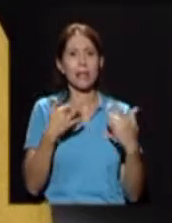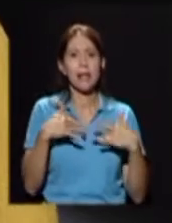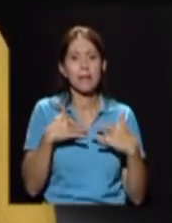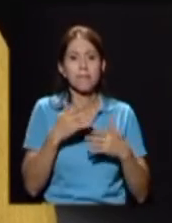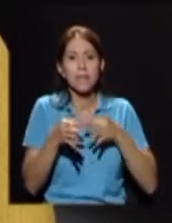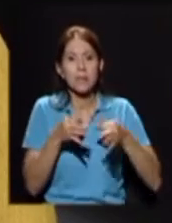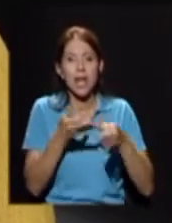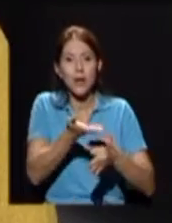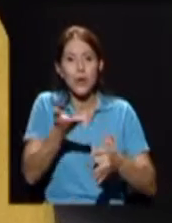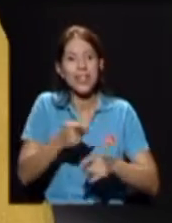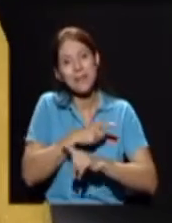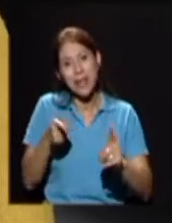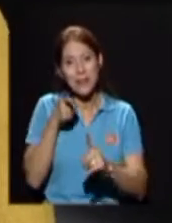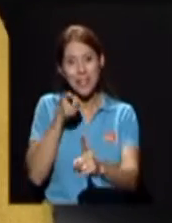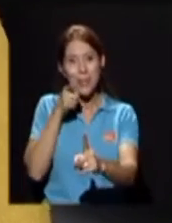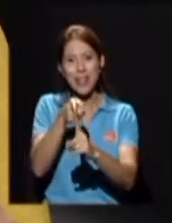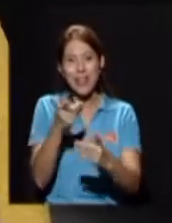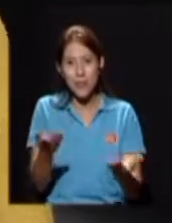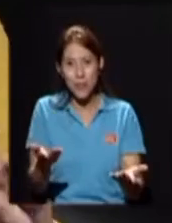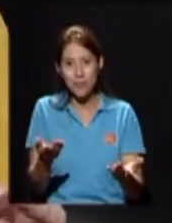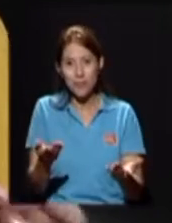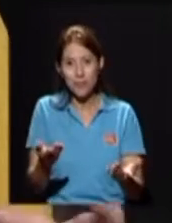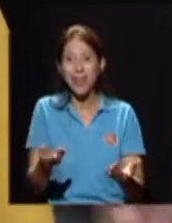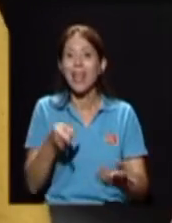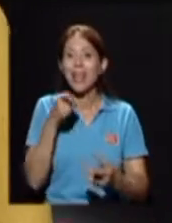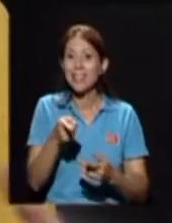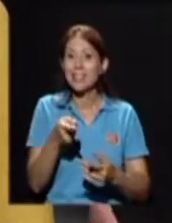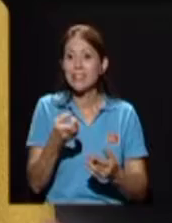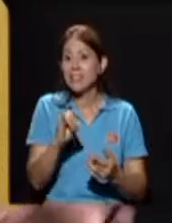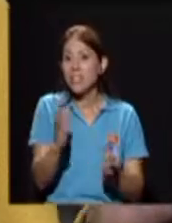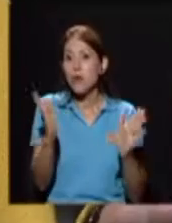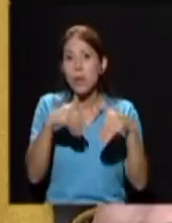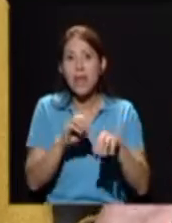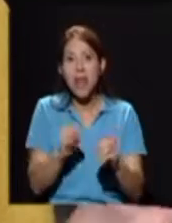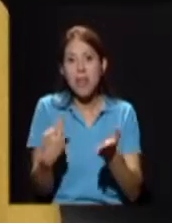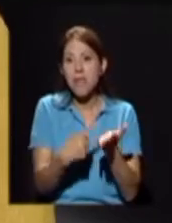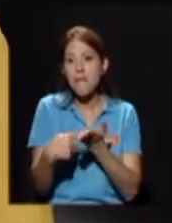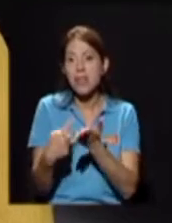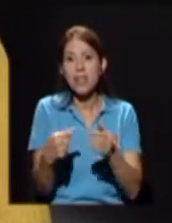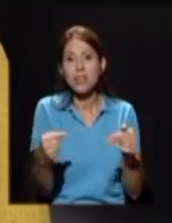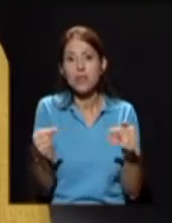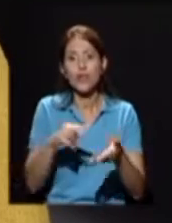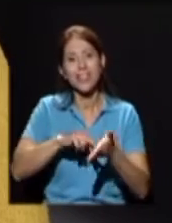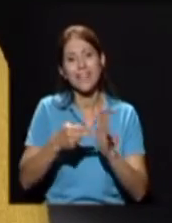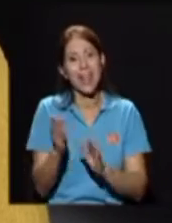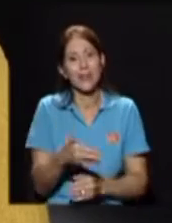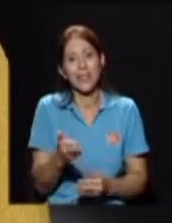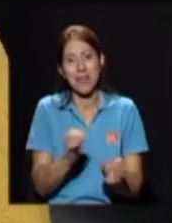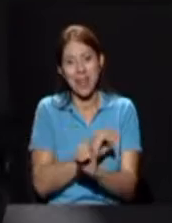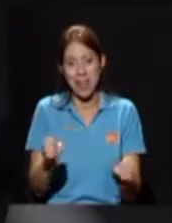ese es el cometido del informe. Si no se armara debate y discusión, entonces no habría servido de nada el